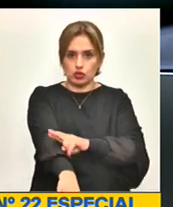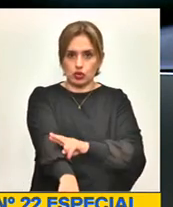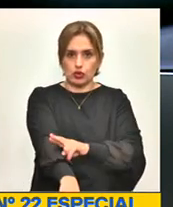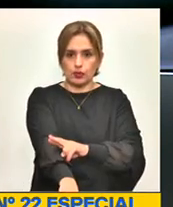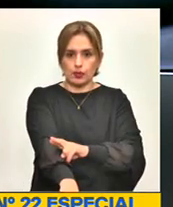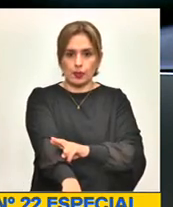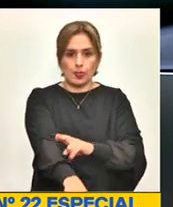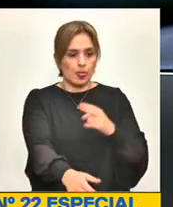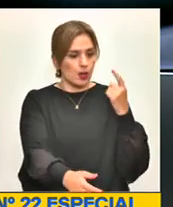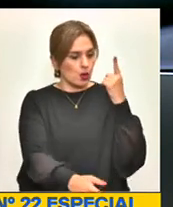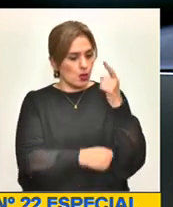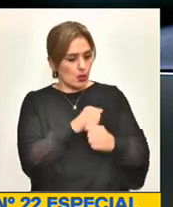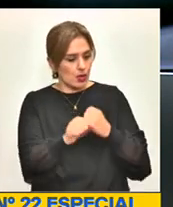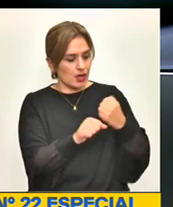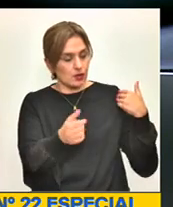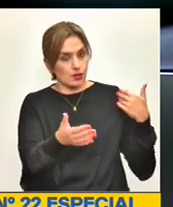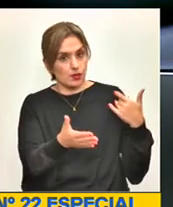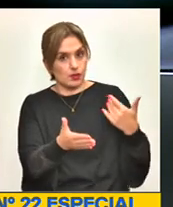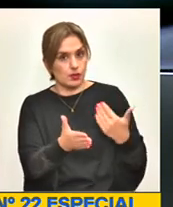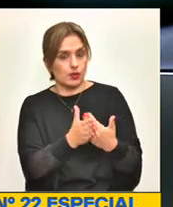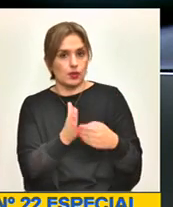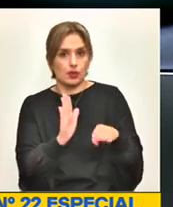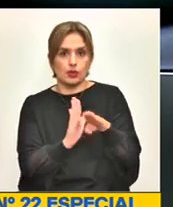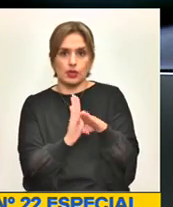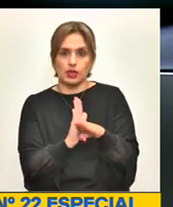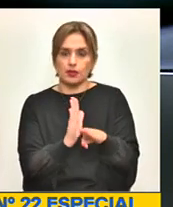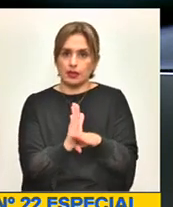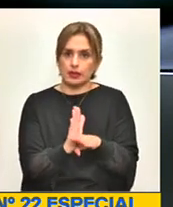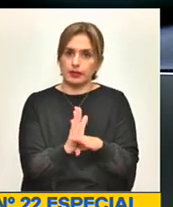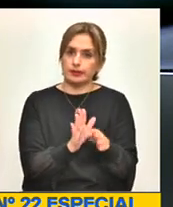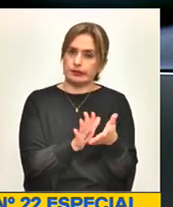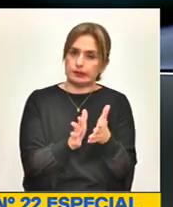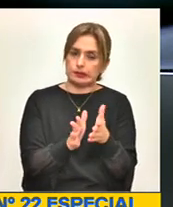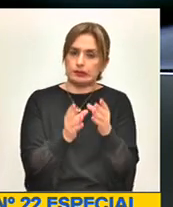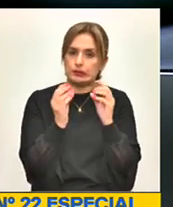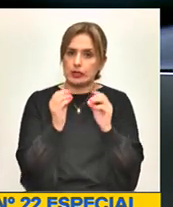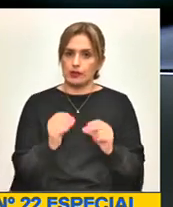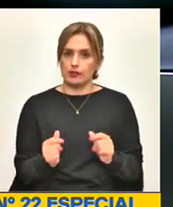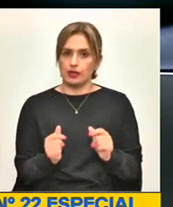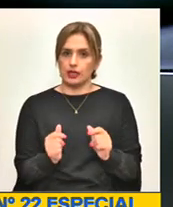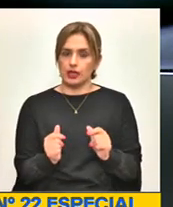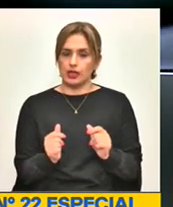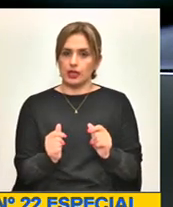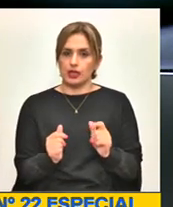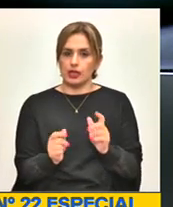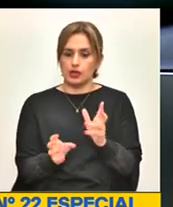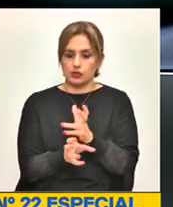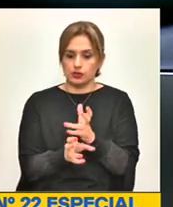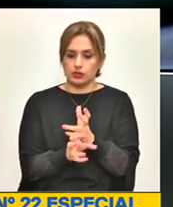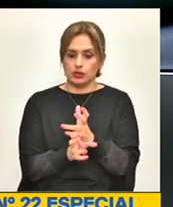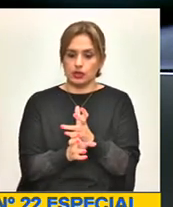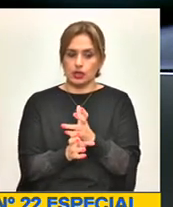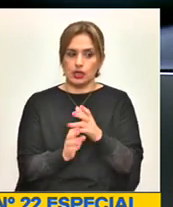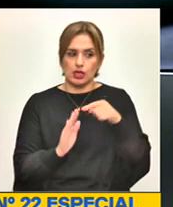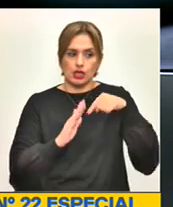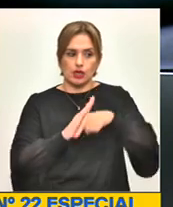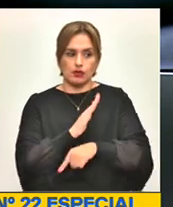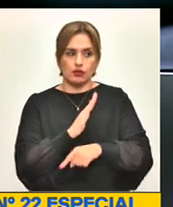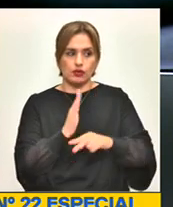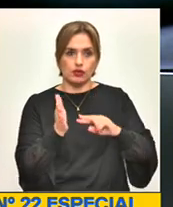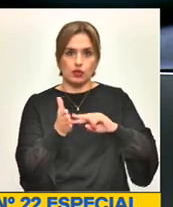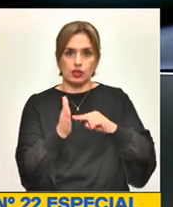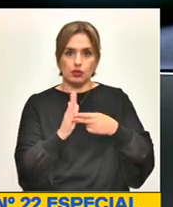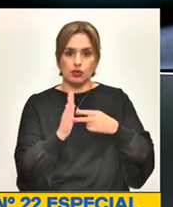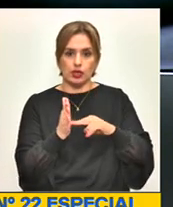que luego de un año de aplicar una medida que resulta parcialmente eficaz para atacar el fondo del problema en esta ocasión